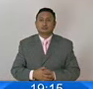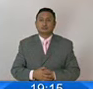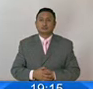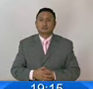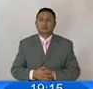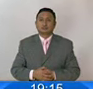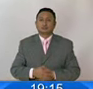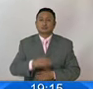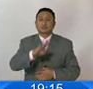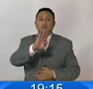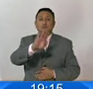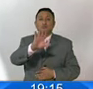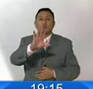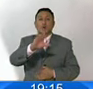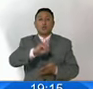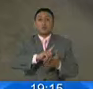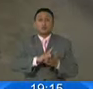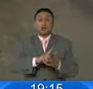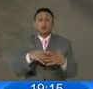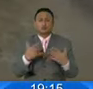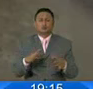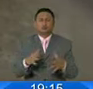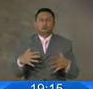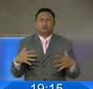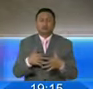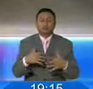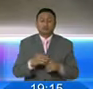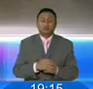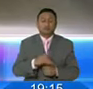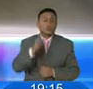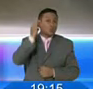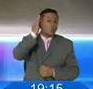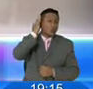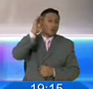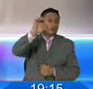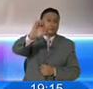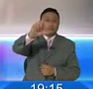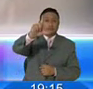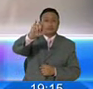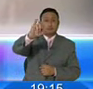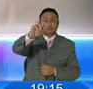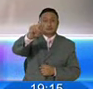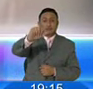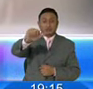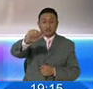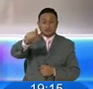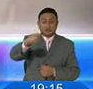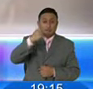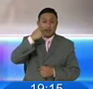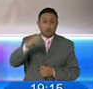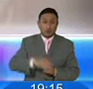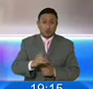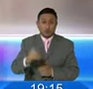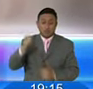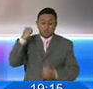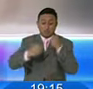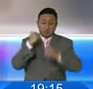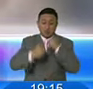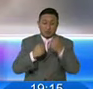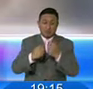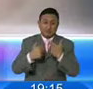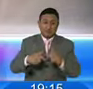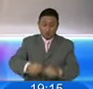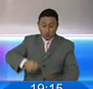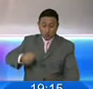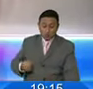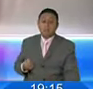Fueron 45 minutos de terror los que vivió Elisa cuando su esposo de 40 años la tomó de rehén, la golpeó y con un cuchillo amenazaba con quitarle